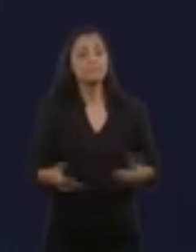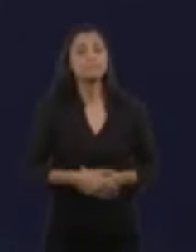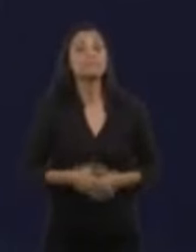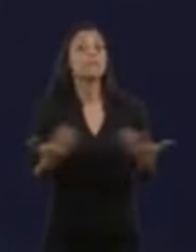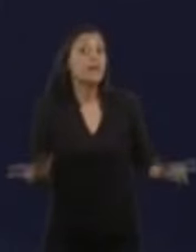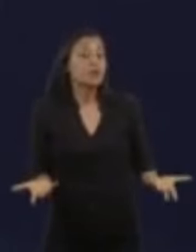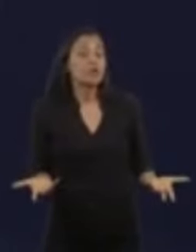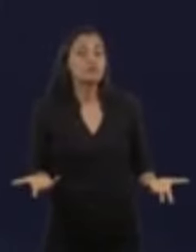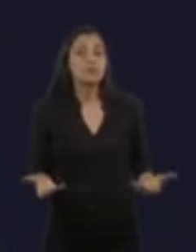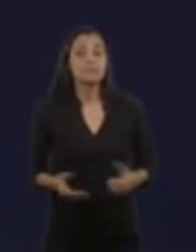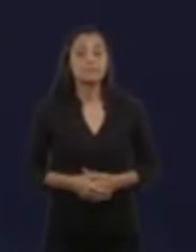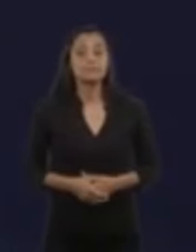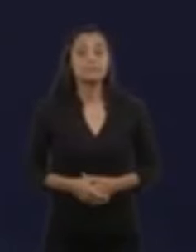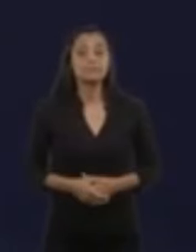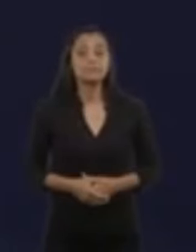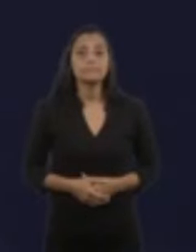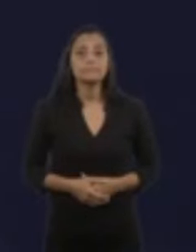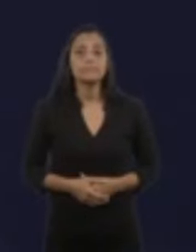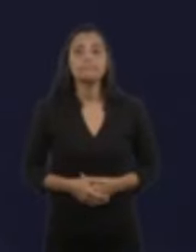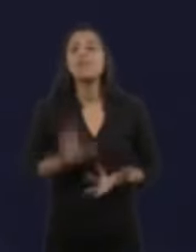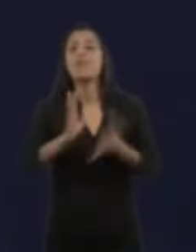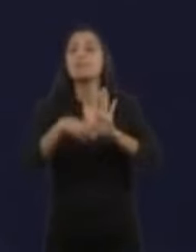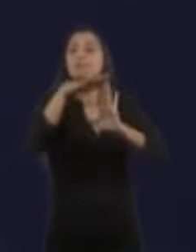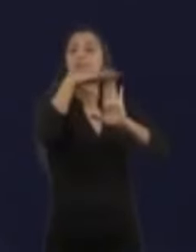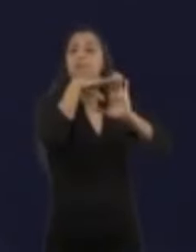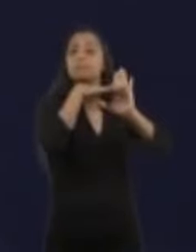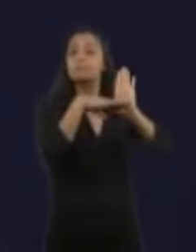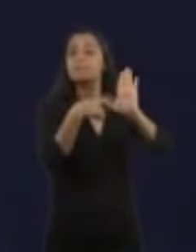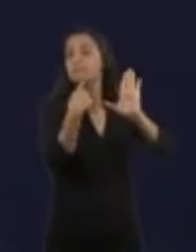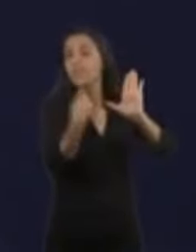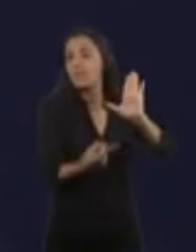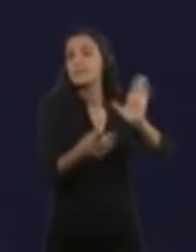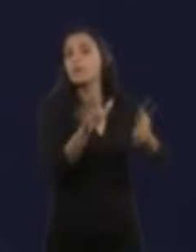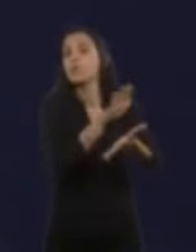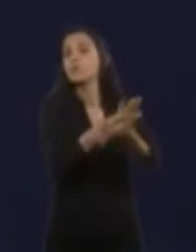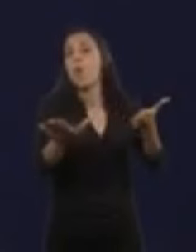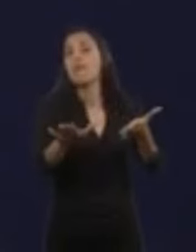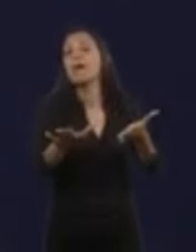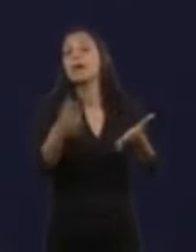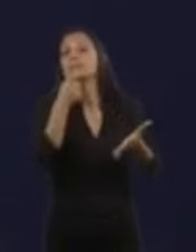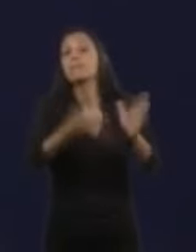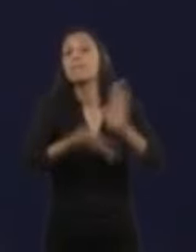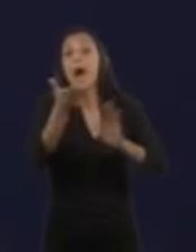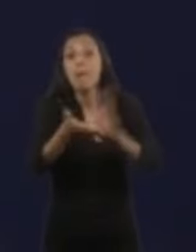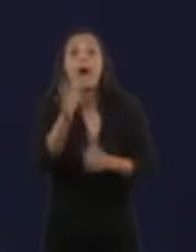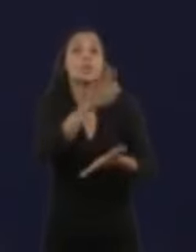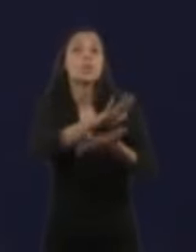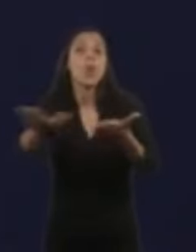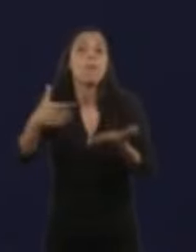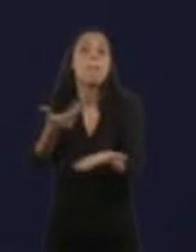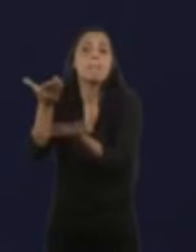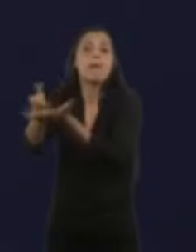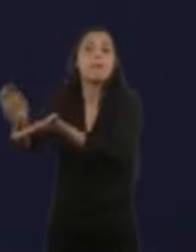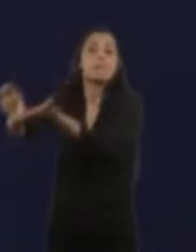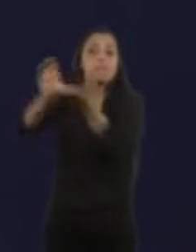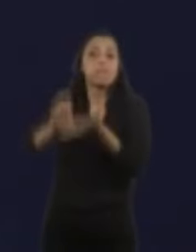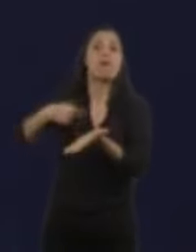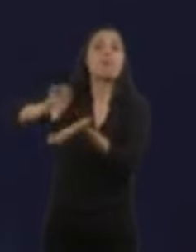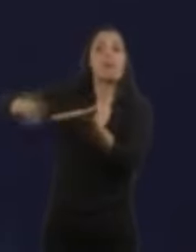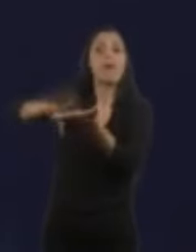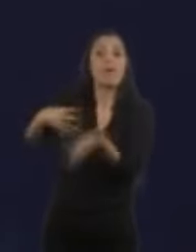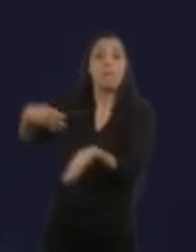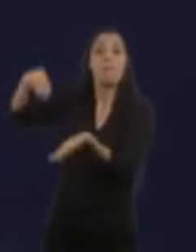conceptualmente eh la nueva deuda la nueva deuda no en términos de rollover sino